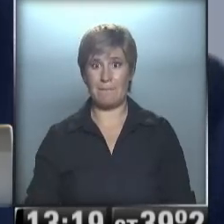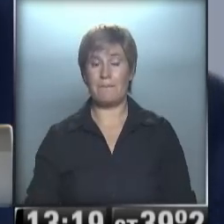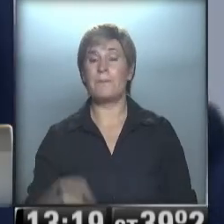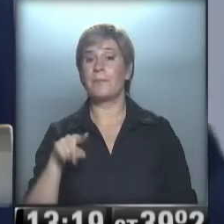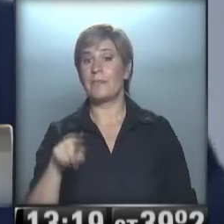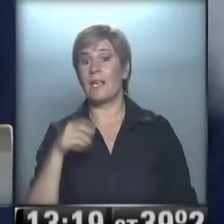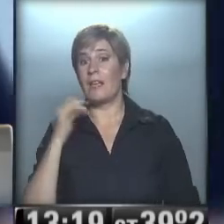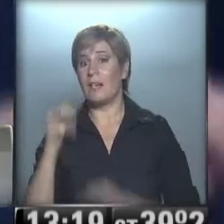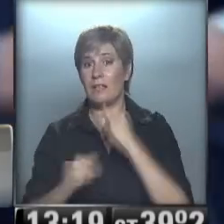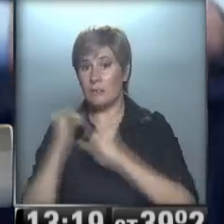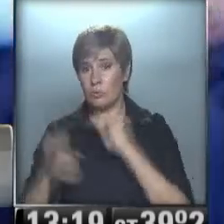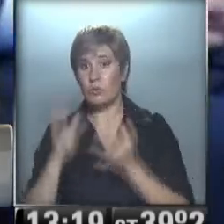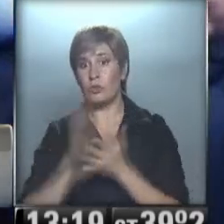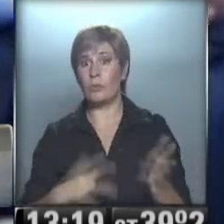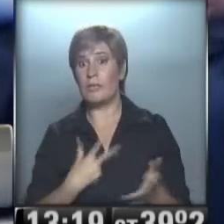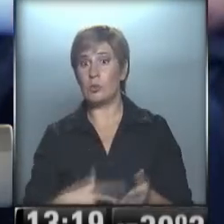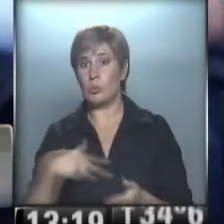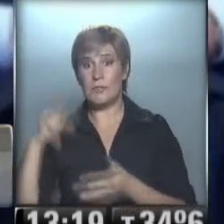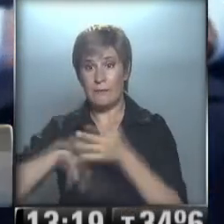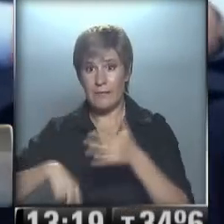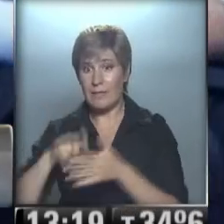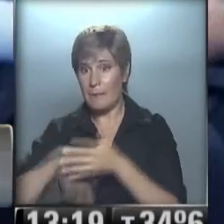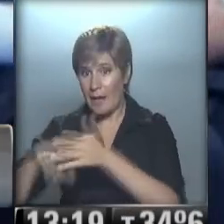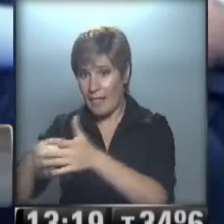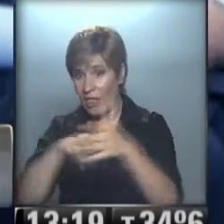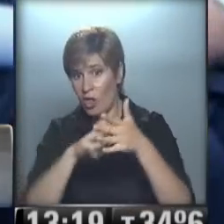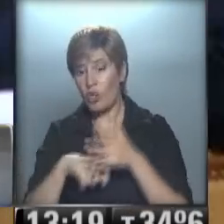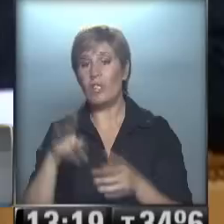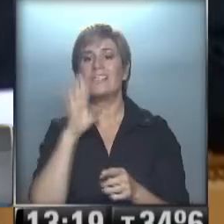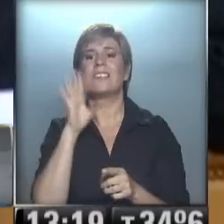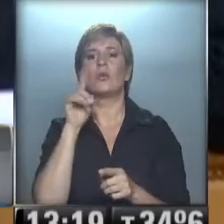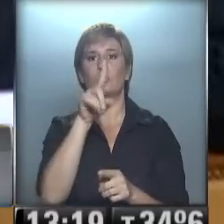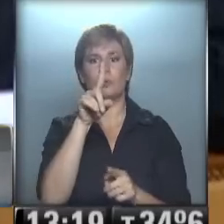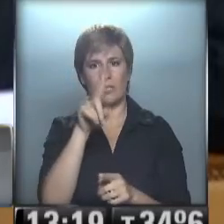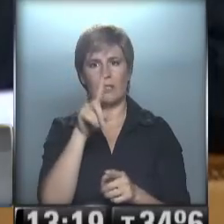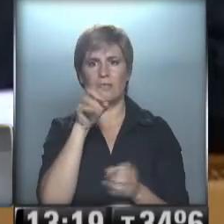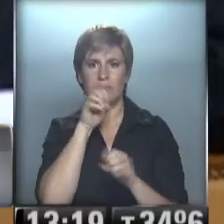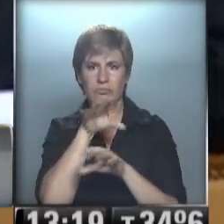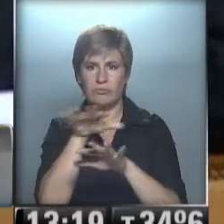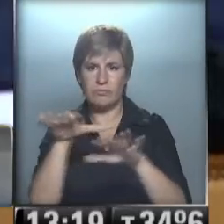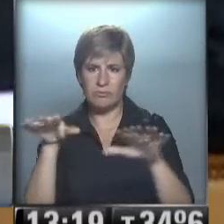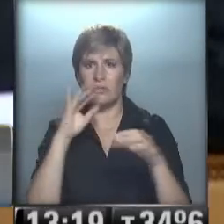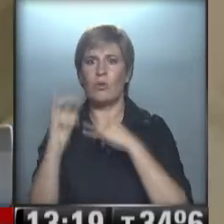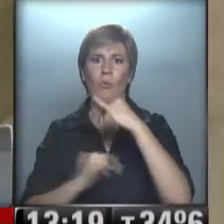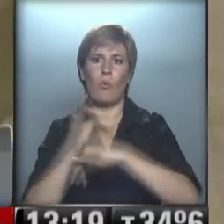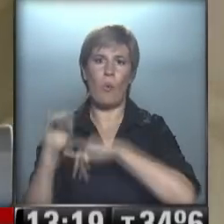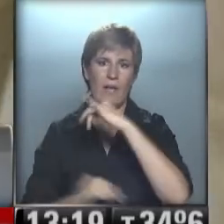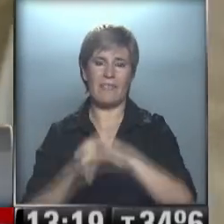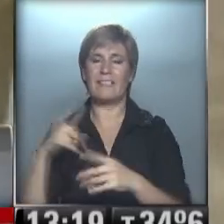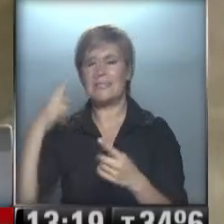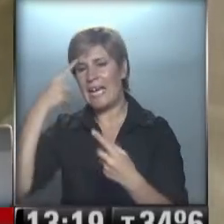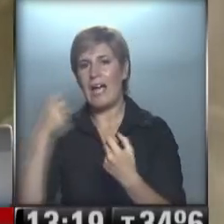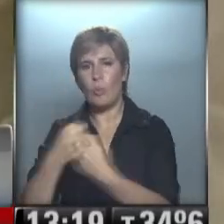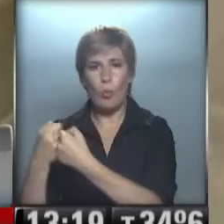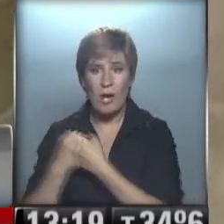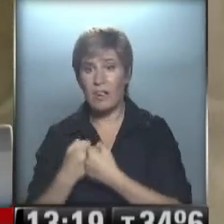acuerdo de Ginebra, fuentes estadounidenses sembraran dudas sobre la posibilidad de que lo acordado alcanzará una forma final si